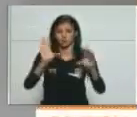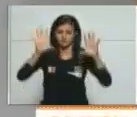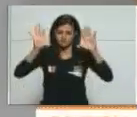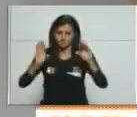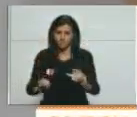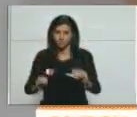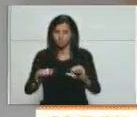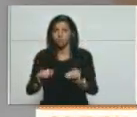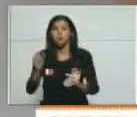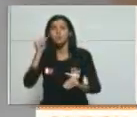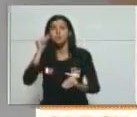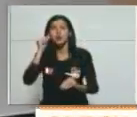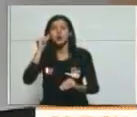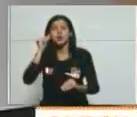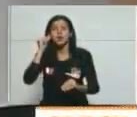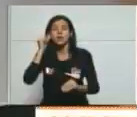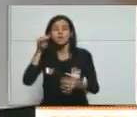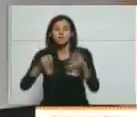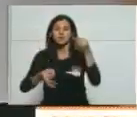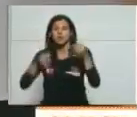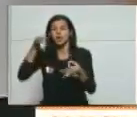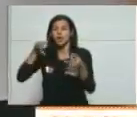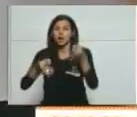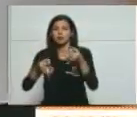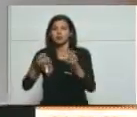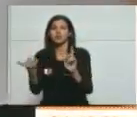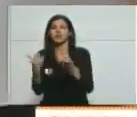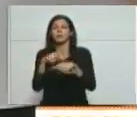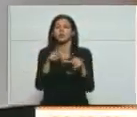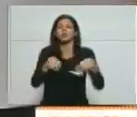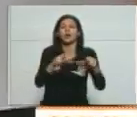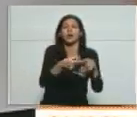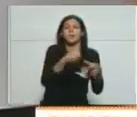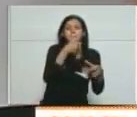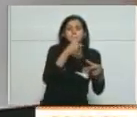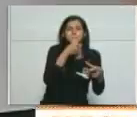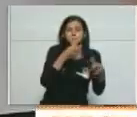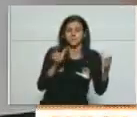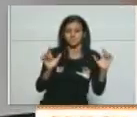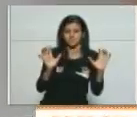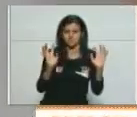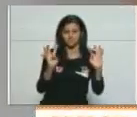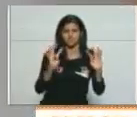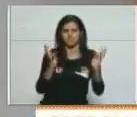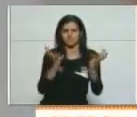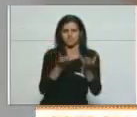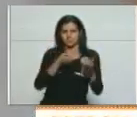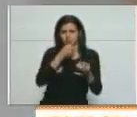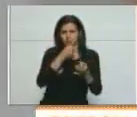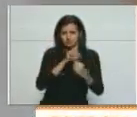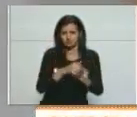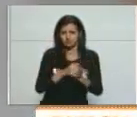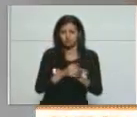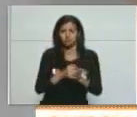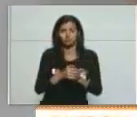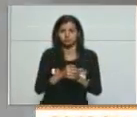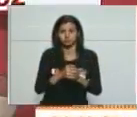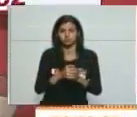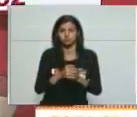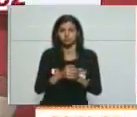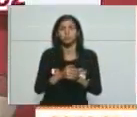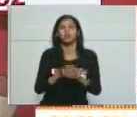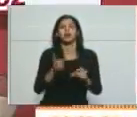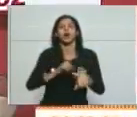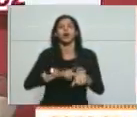escuela de fiscales en la Florida. A las 10:33. Y la rueda de prensa fue a mediodía. ¿Verdad que esto es